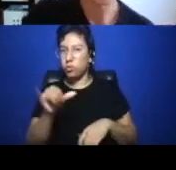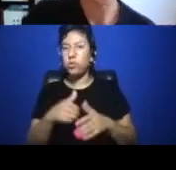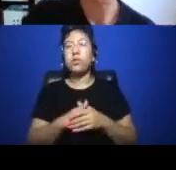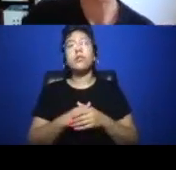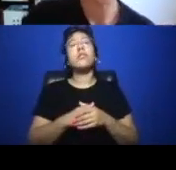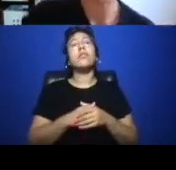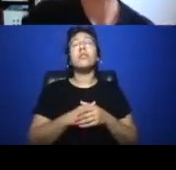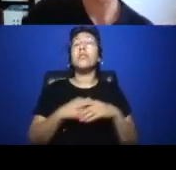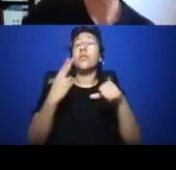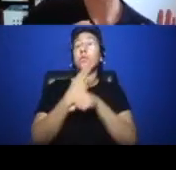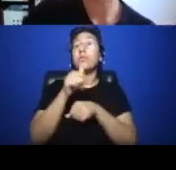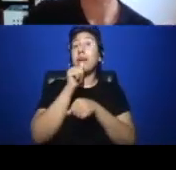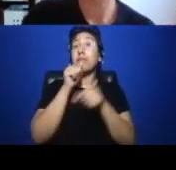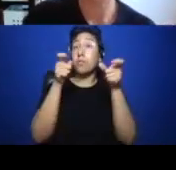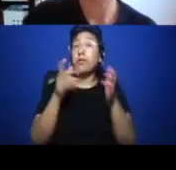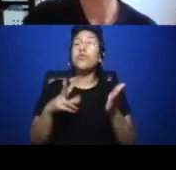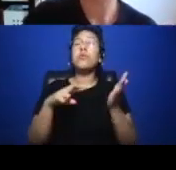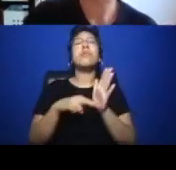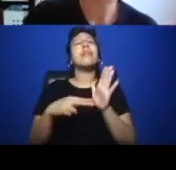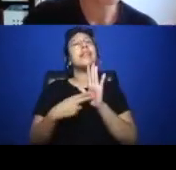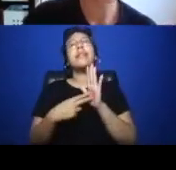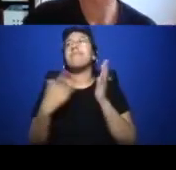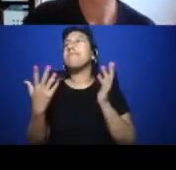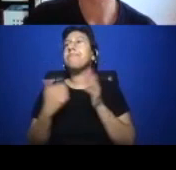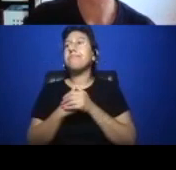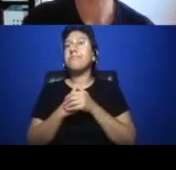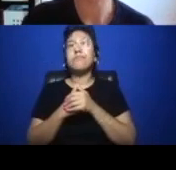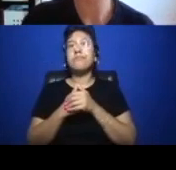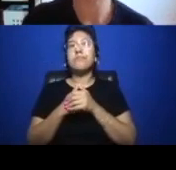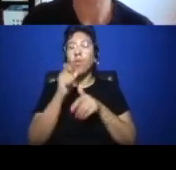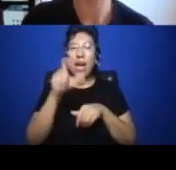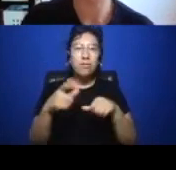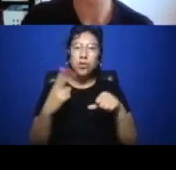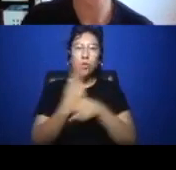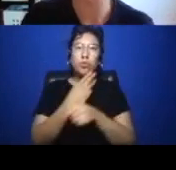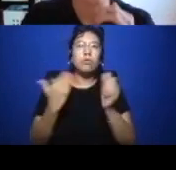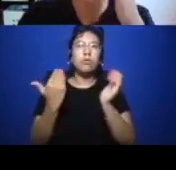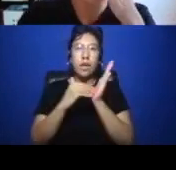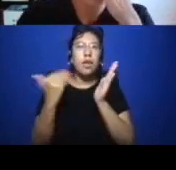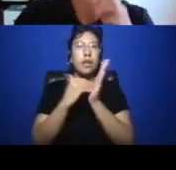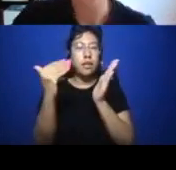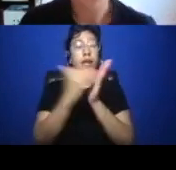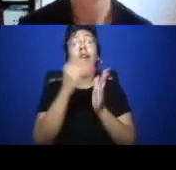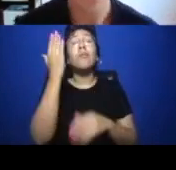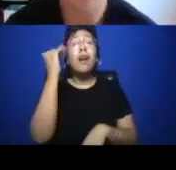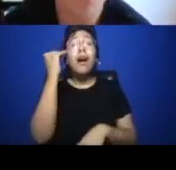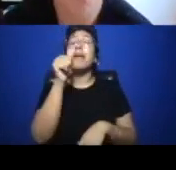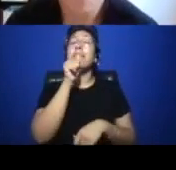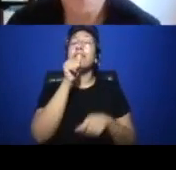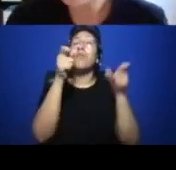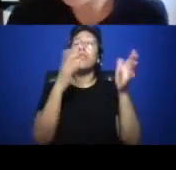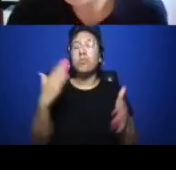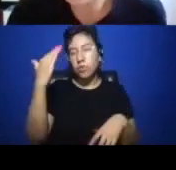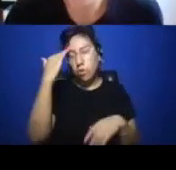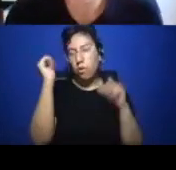las otras cuentas que te usan esa misma contraseña. Y cuando tenemos un manejador de contraseñas, pues no